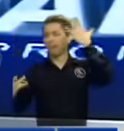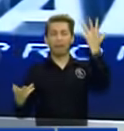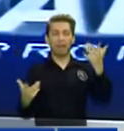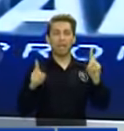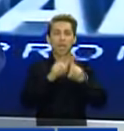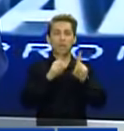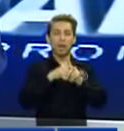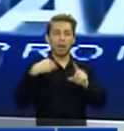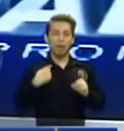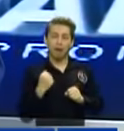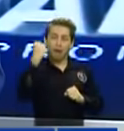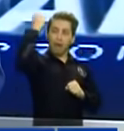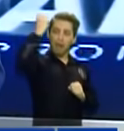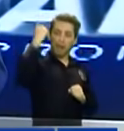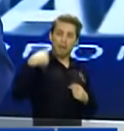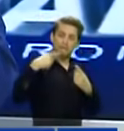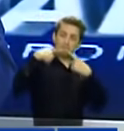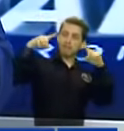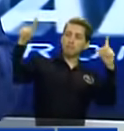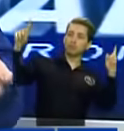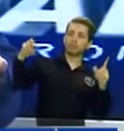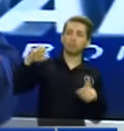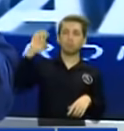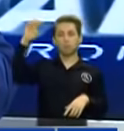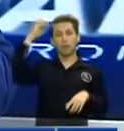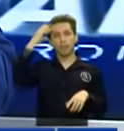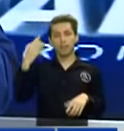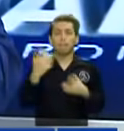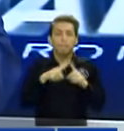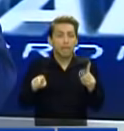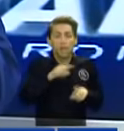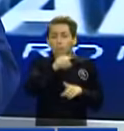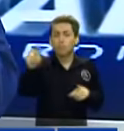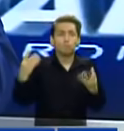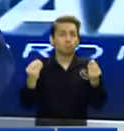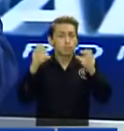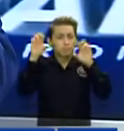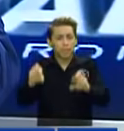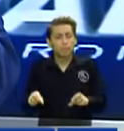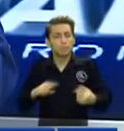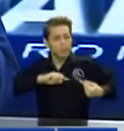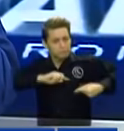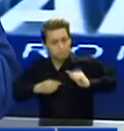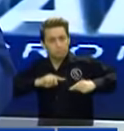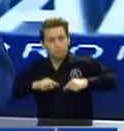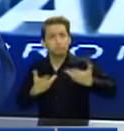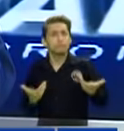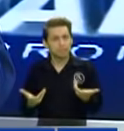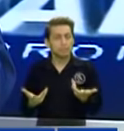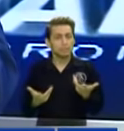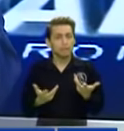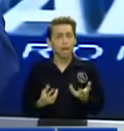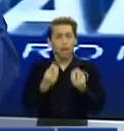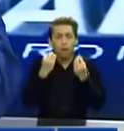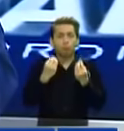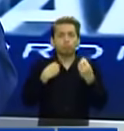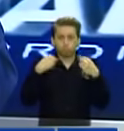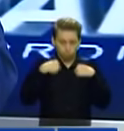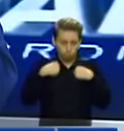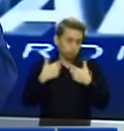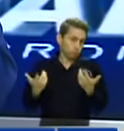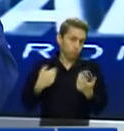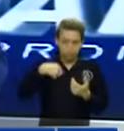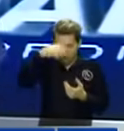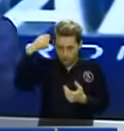políticamente del dolor de la gente. Eso no se vale. No se vale, porque vemos gente que estamos trabajando día y